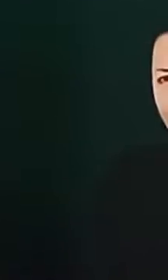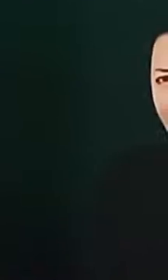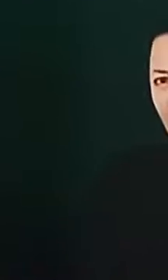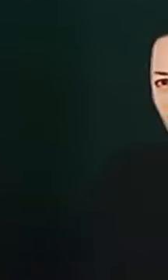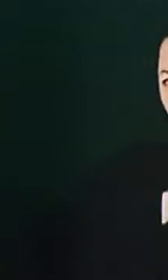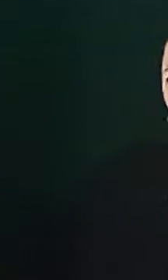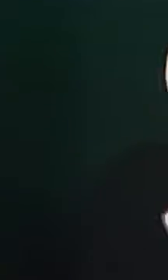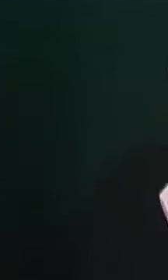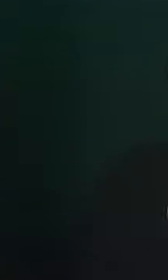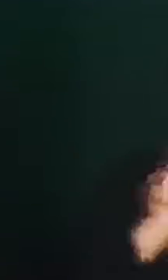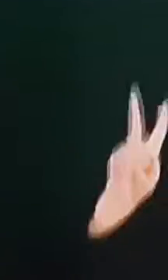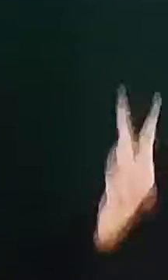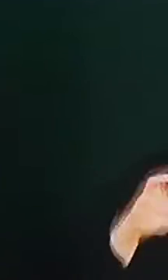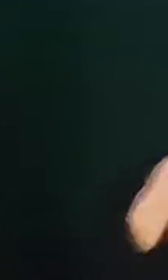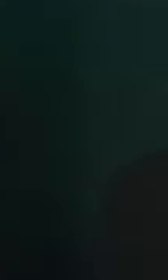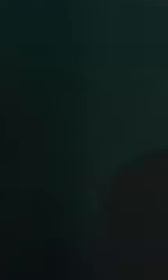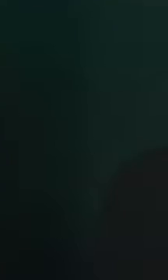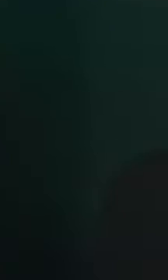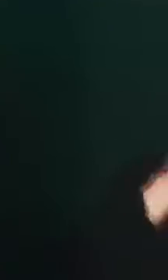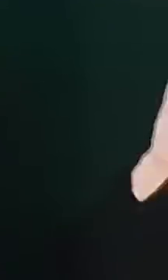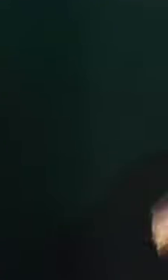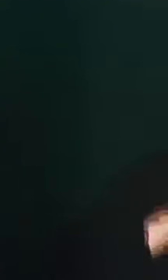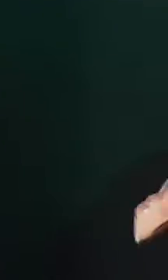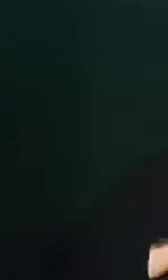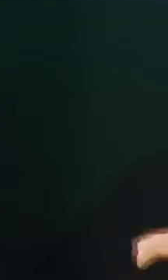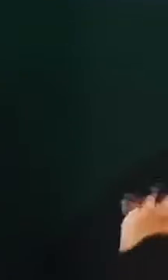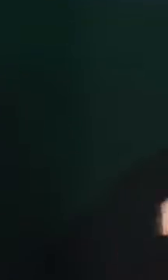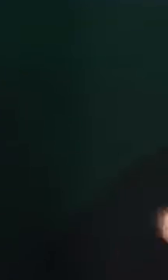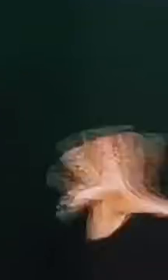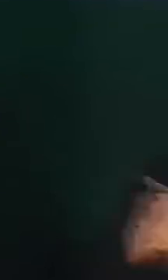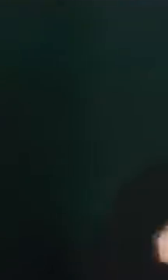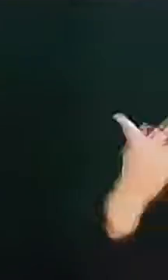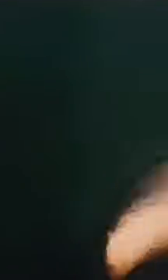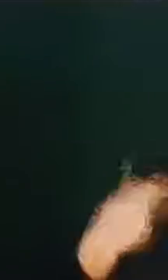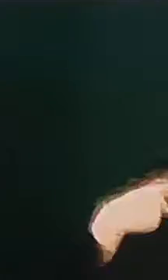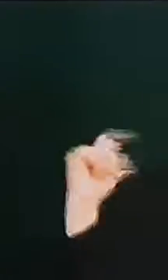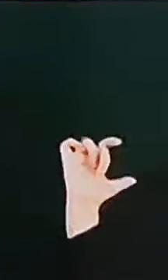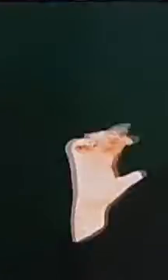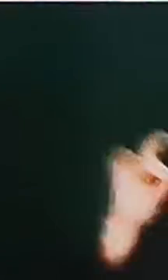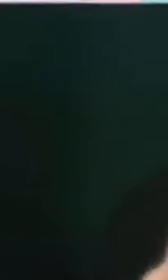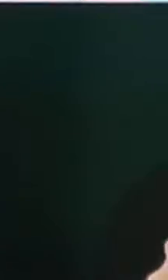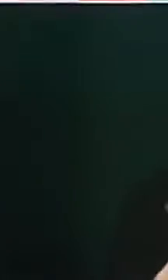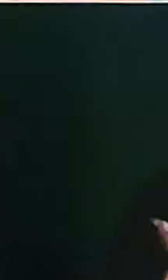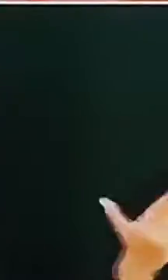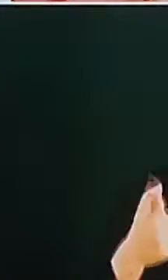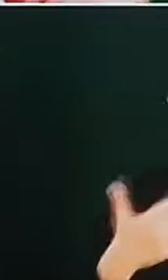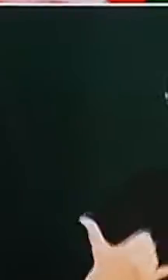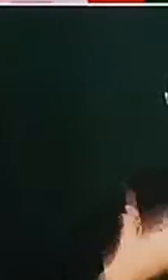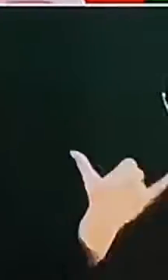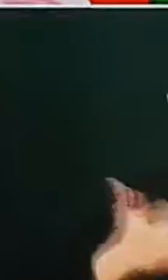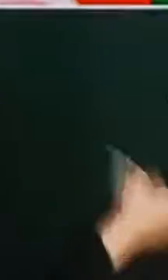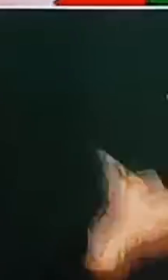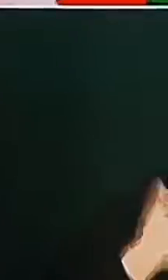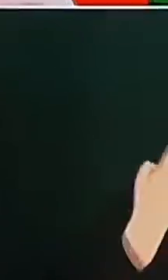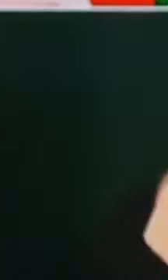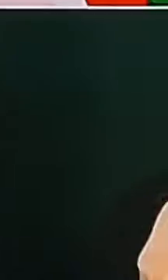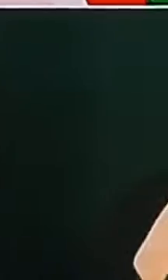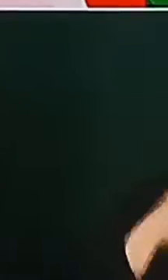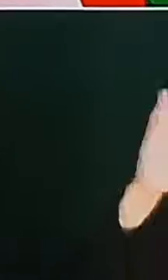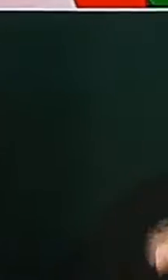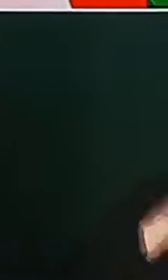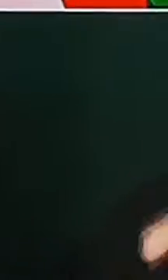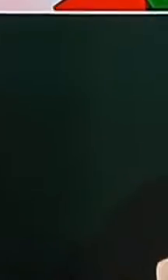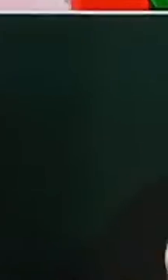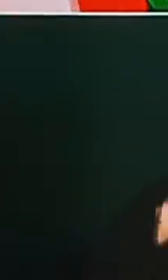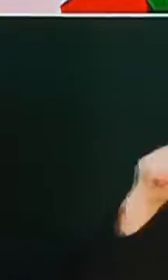en la vacunación masiva que se ha impulsado aquí en Sinaloa a la población joven. Han crecido mucho la incidencia,